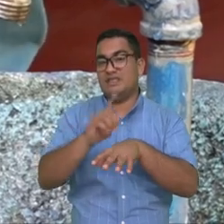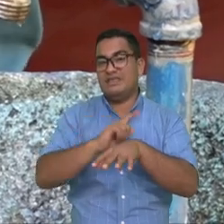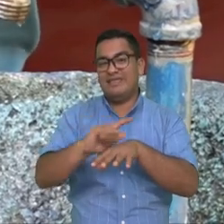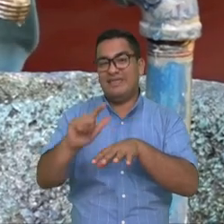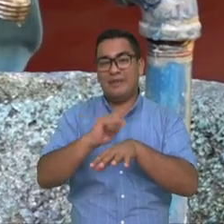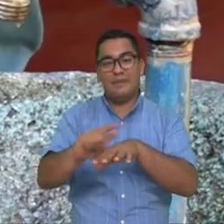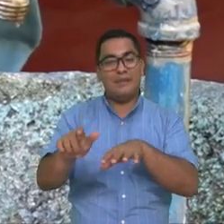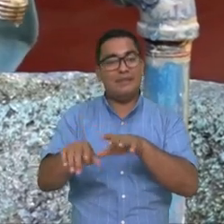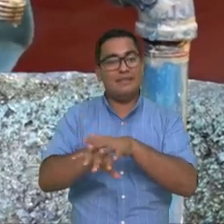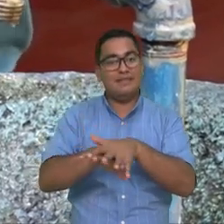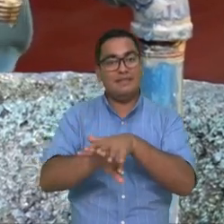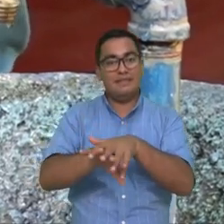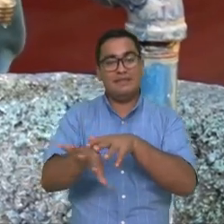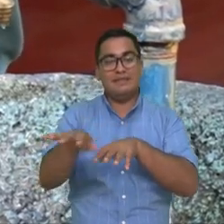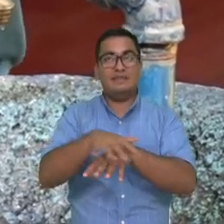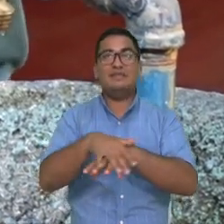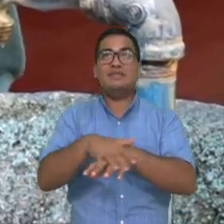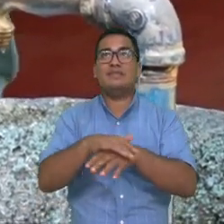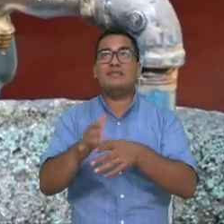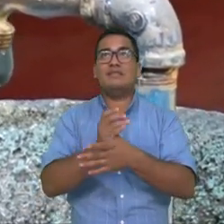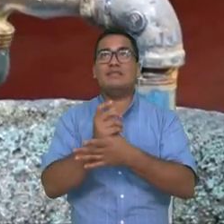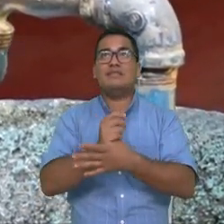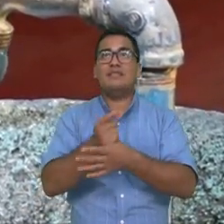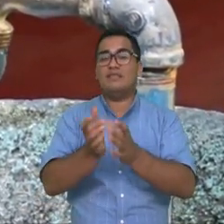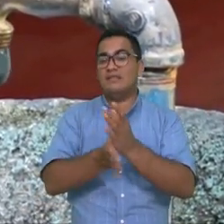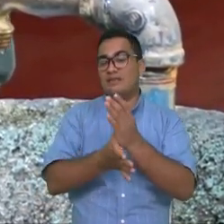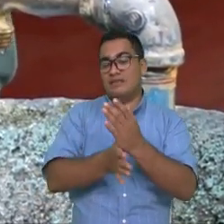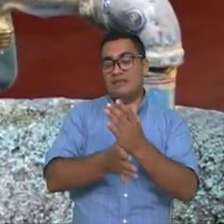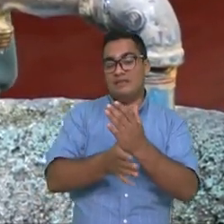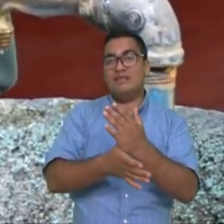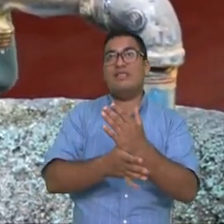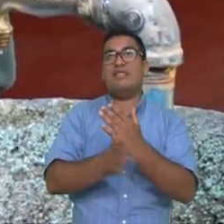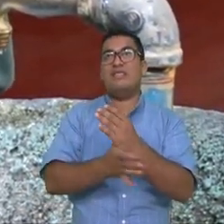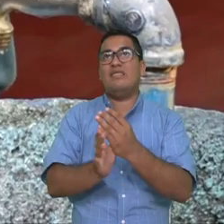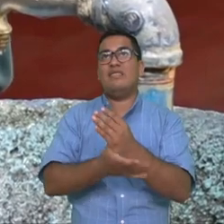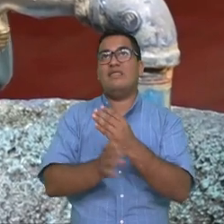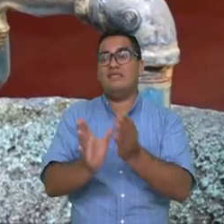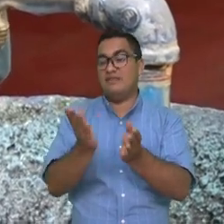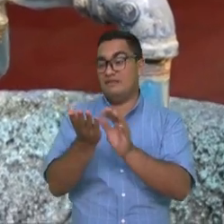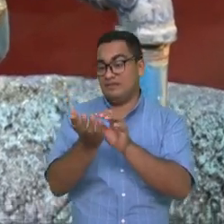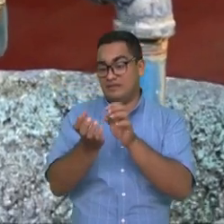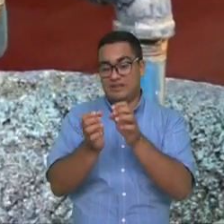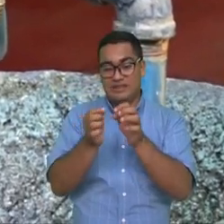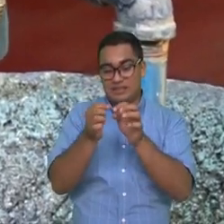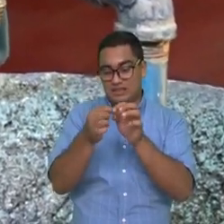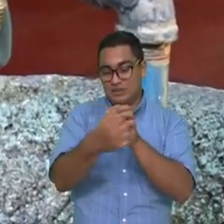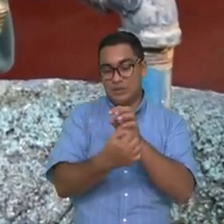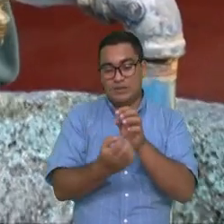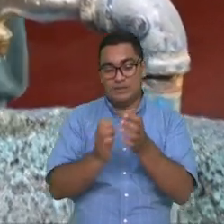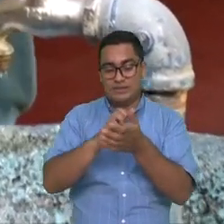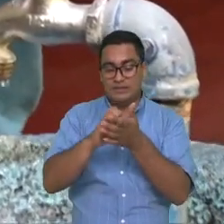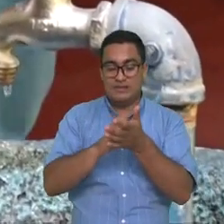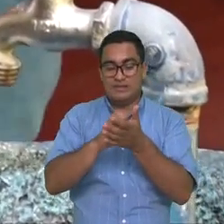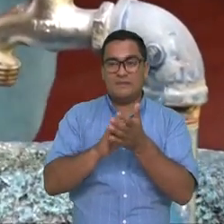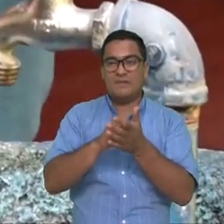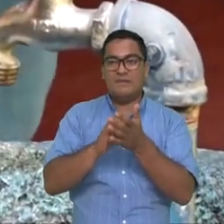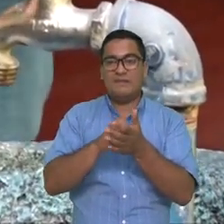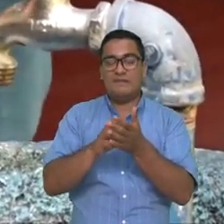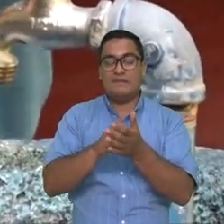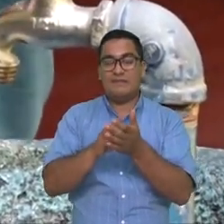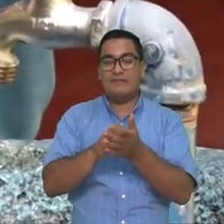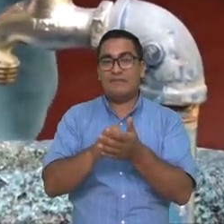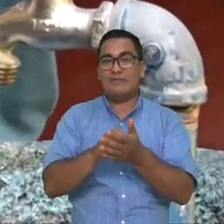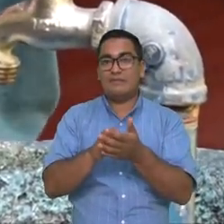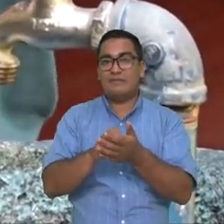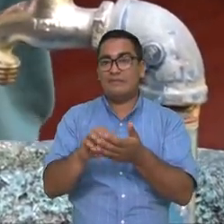los dedos, se lavan la yema de los dedos por aquello de la uña, por aquello de la uña, entonces ahí se